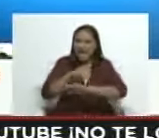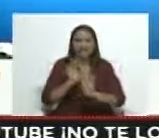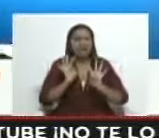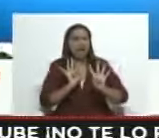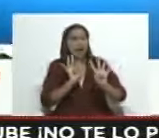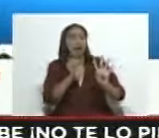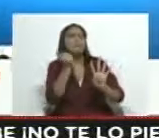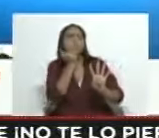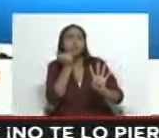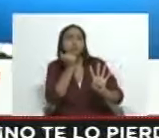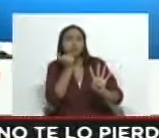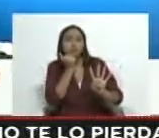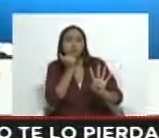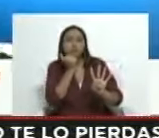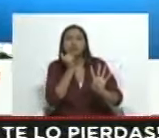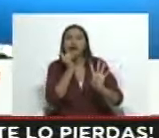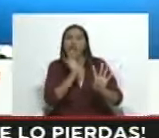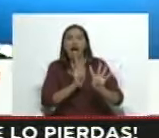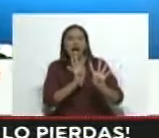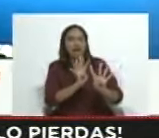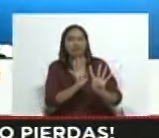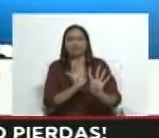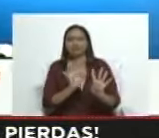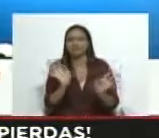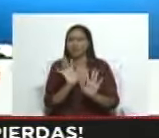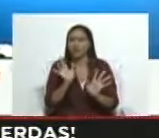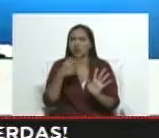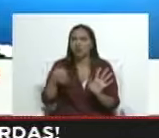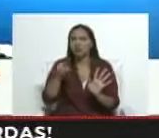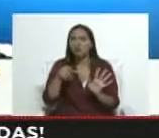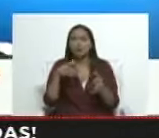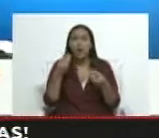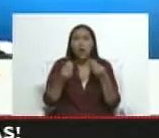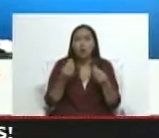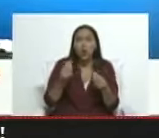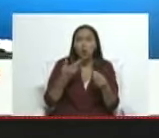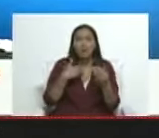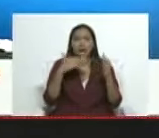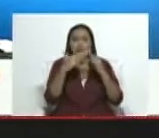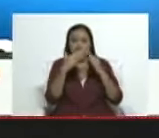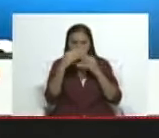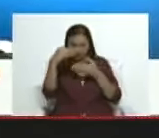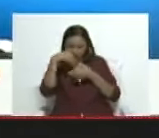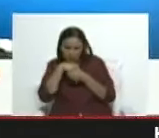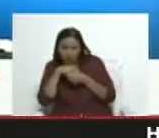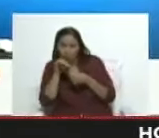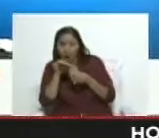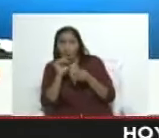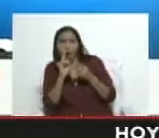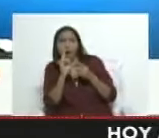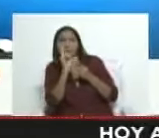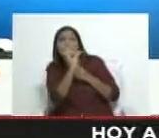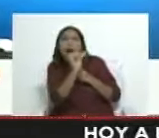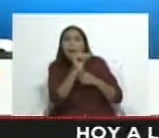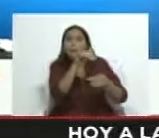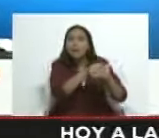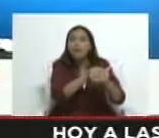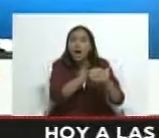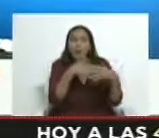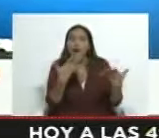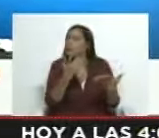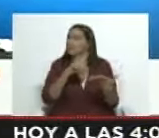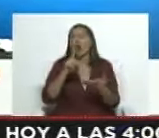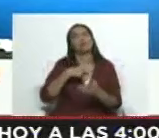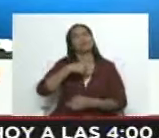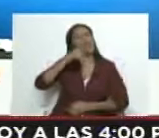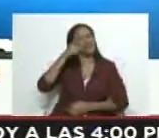ni le vamos a someter a la disyuntiva entre quedarse e irse, solo le vamos a llamar a votar